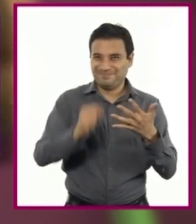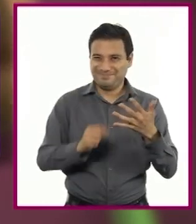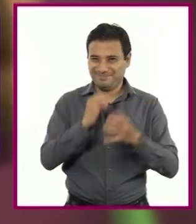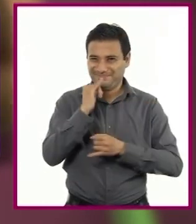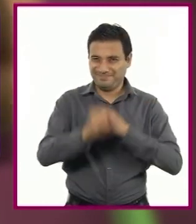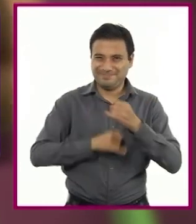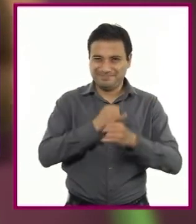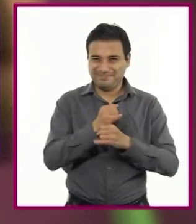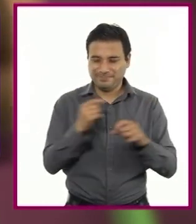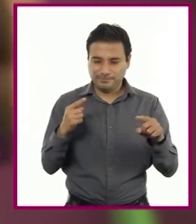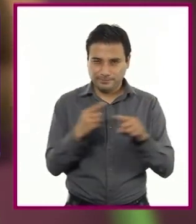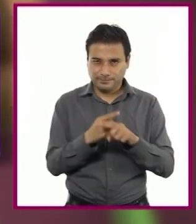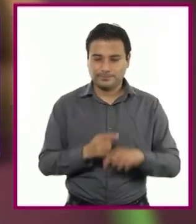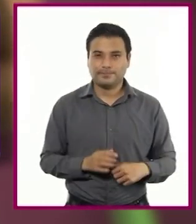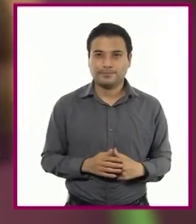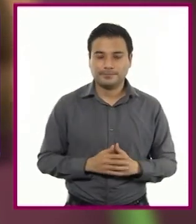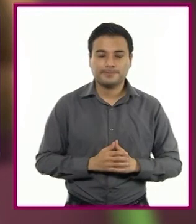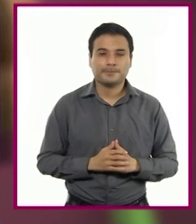derecho internacional.